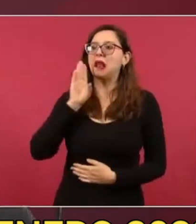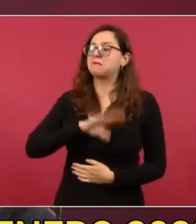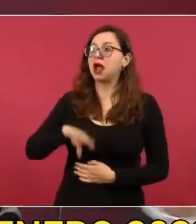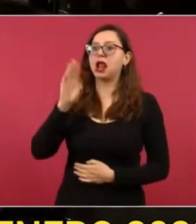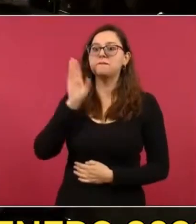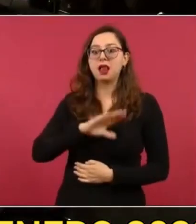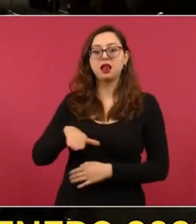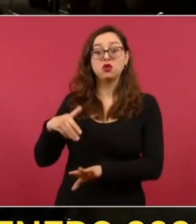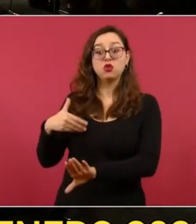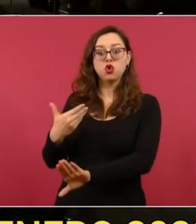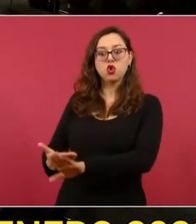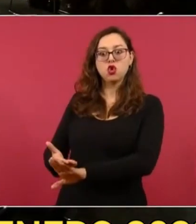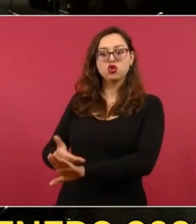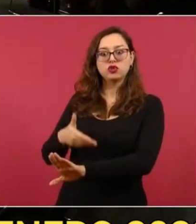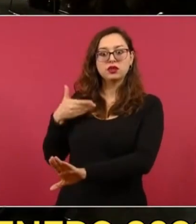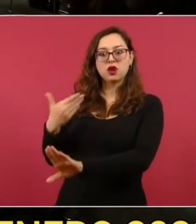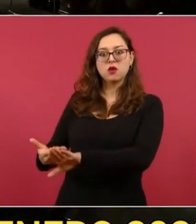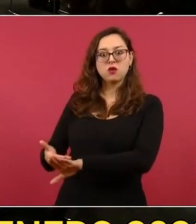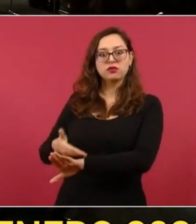A los